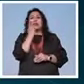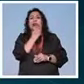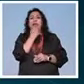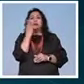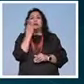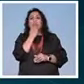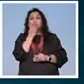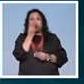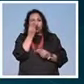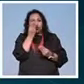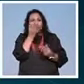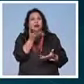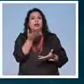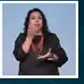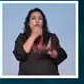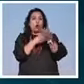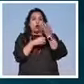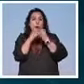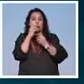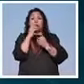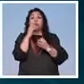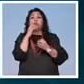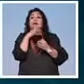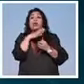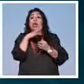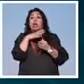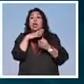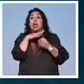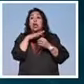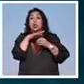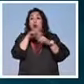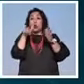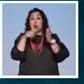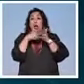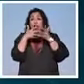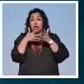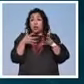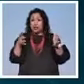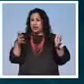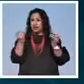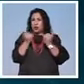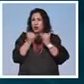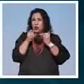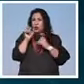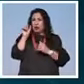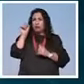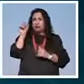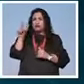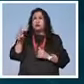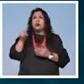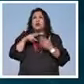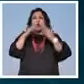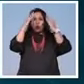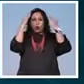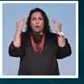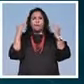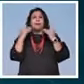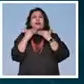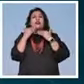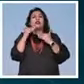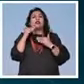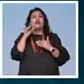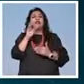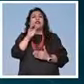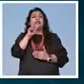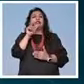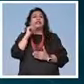y eso enriquece la puesta en escena. Y se crean los grandes atrios, como este, que es también un convento franciscano del siglo XVI, para